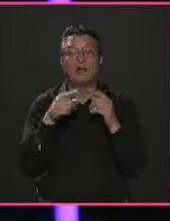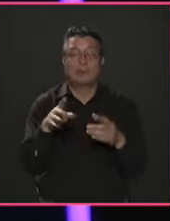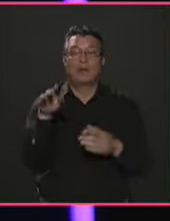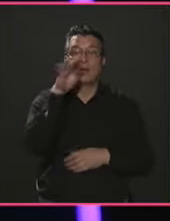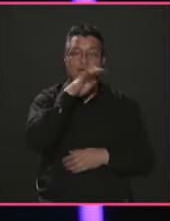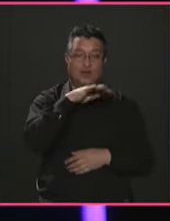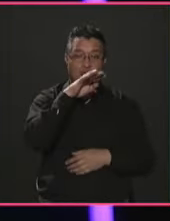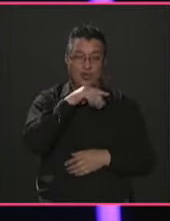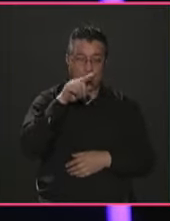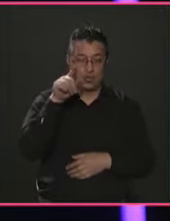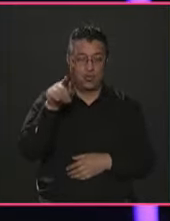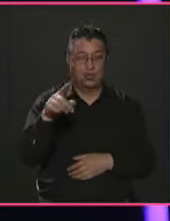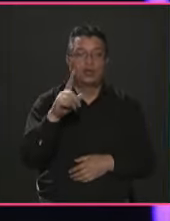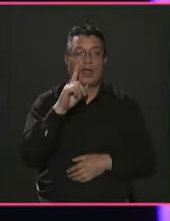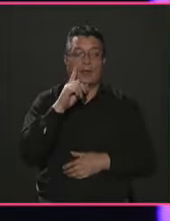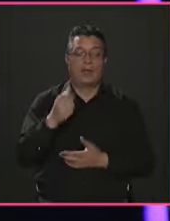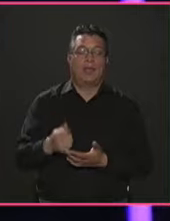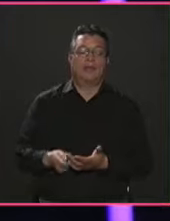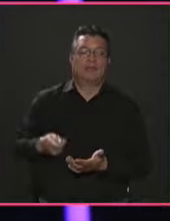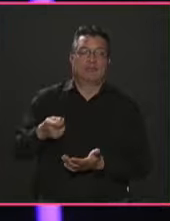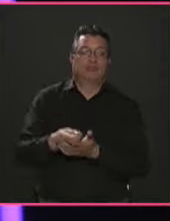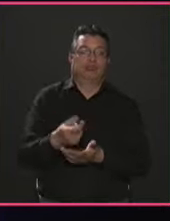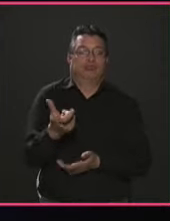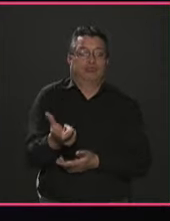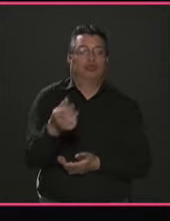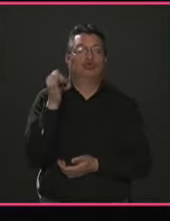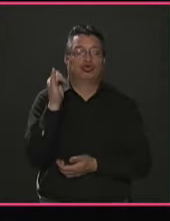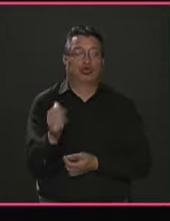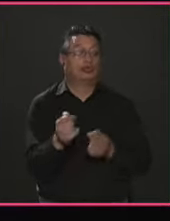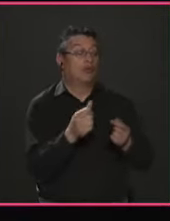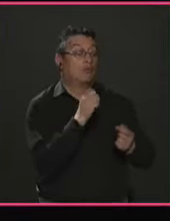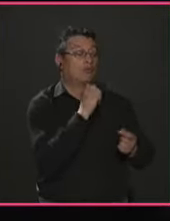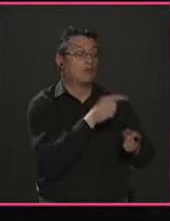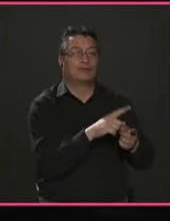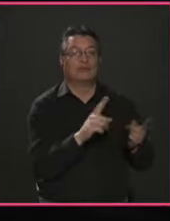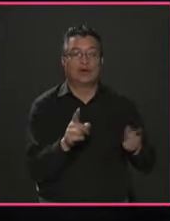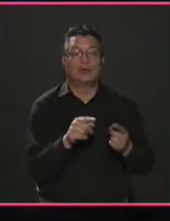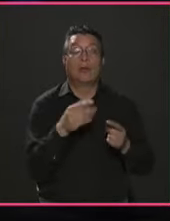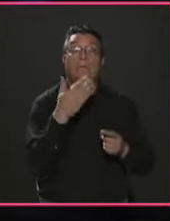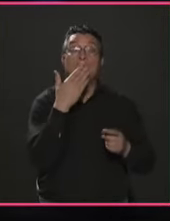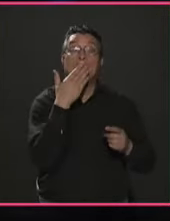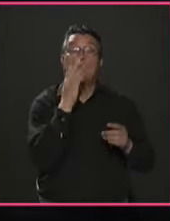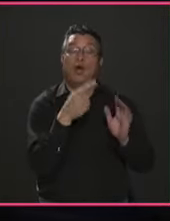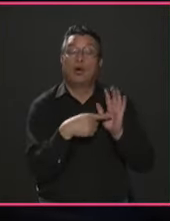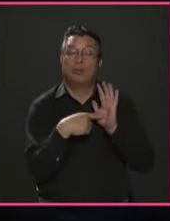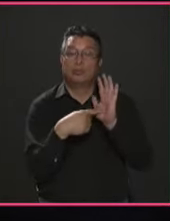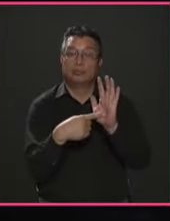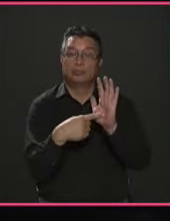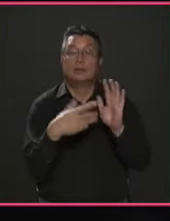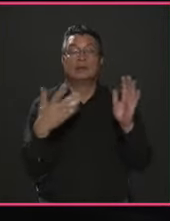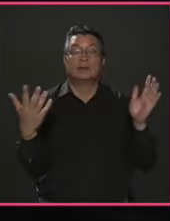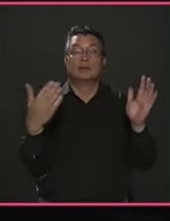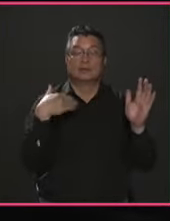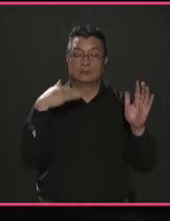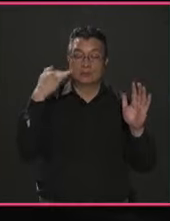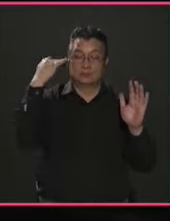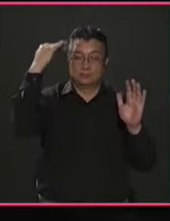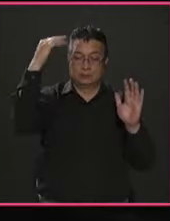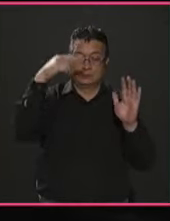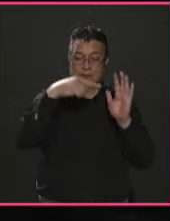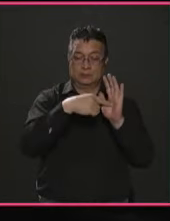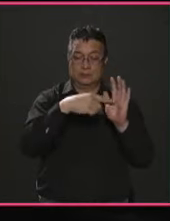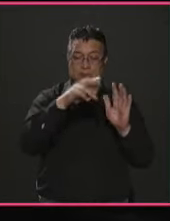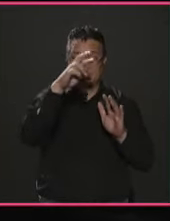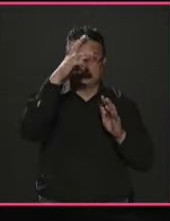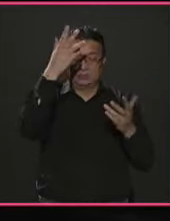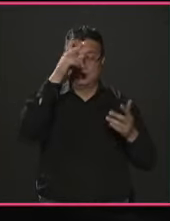los que tienen dinero y no solo con los que no lo tienen entonces es una mejor señal de tener al rey qué mejor señal que tener al rey